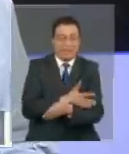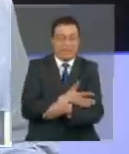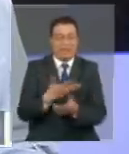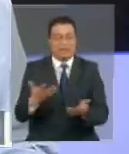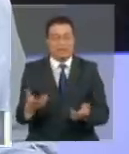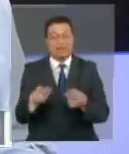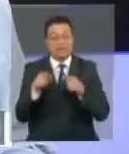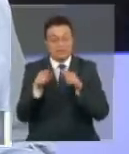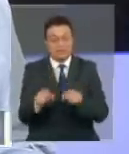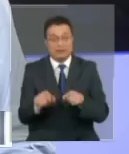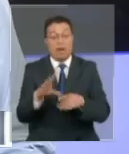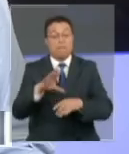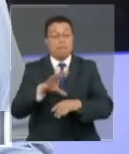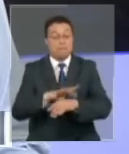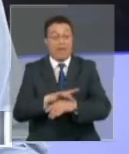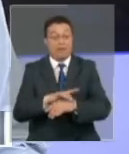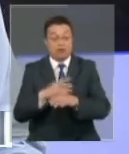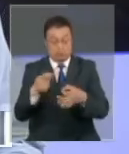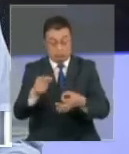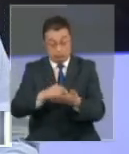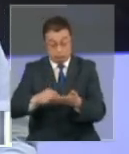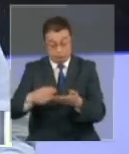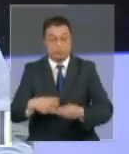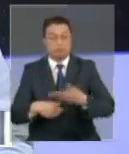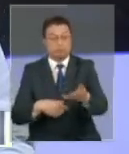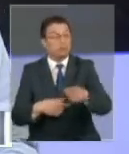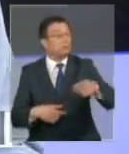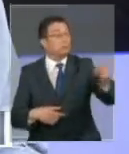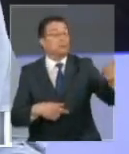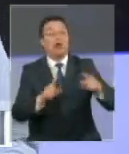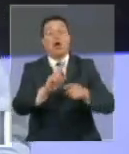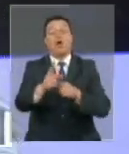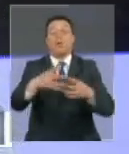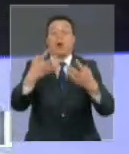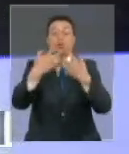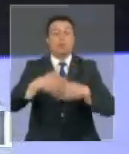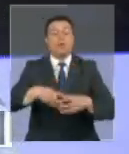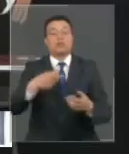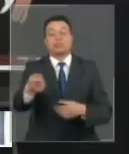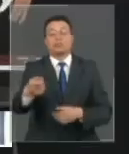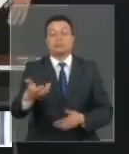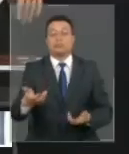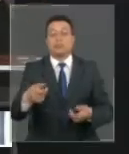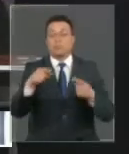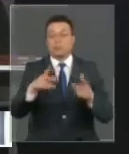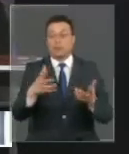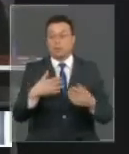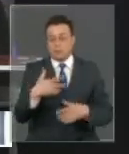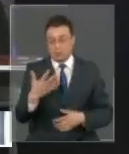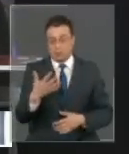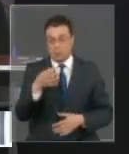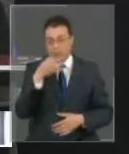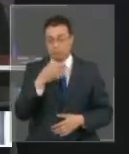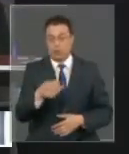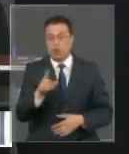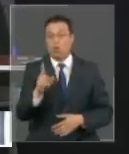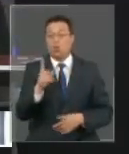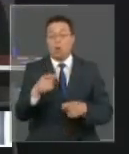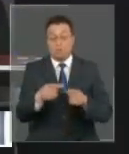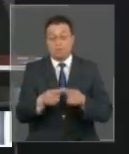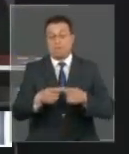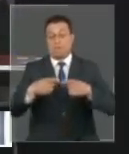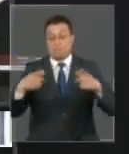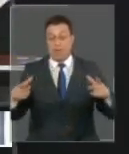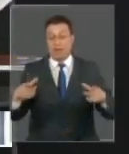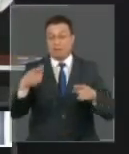Y cuando el médico le receta, ellos van y retiran de manera automática. Pero yo quería garantizar, Marcelo, perdón, que si se amplía el